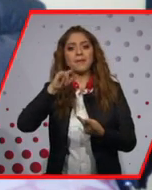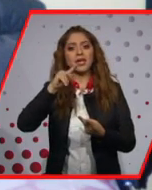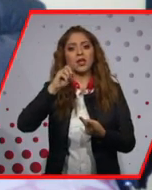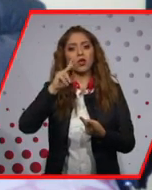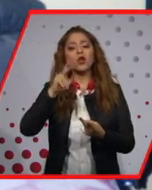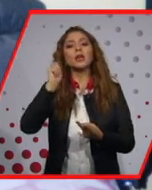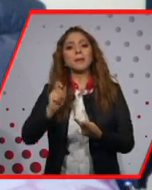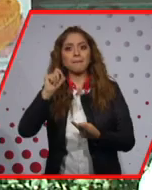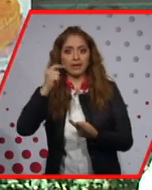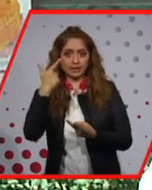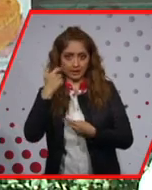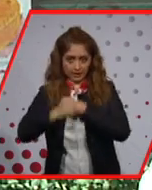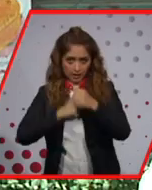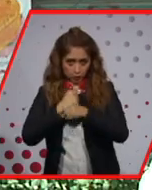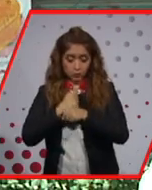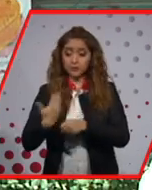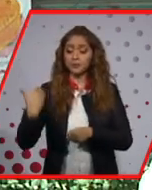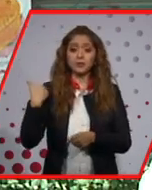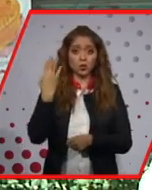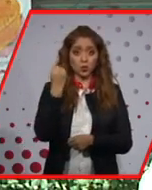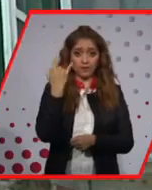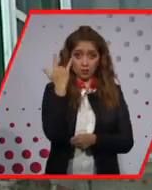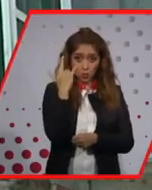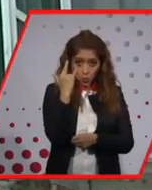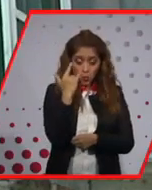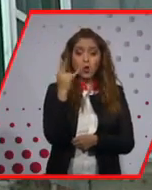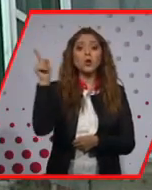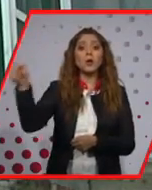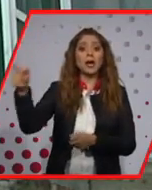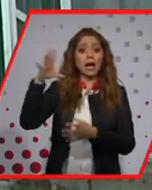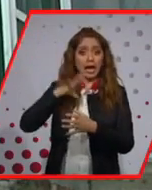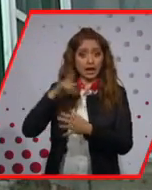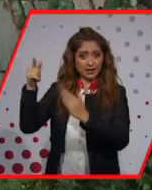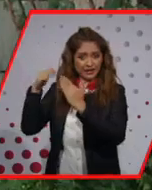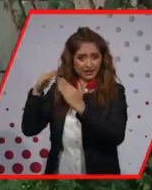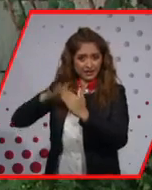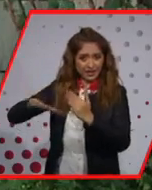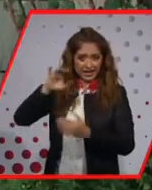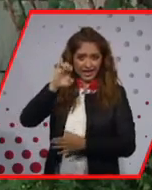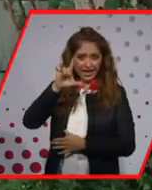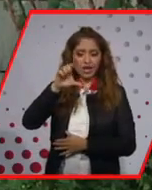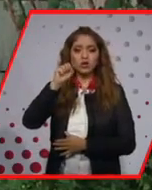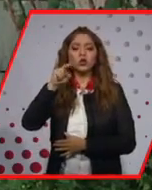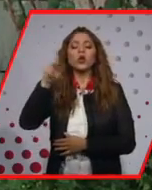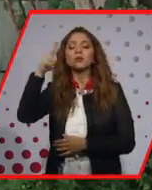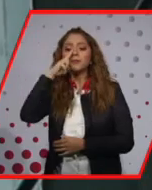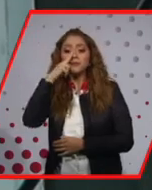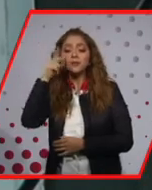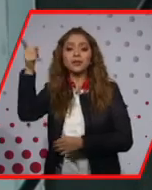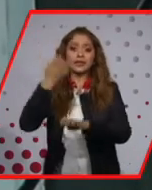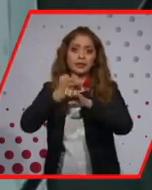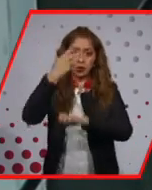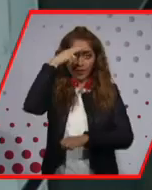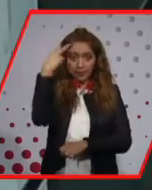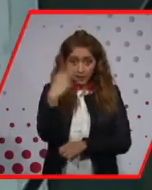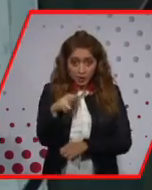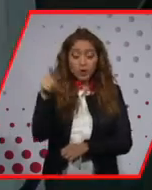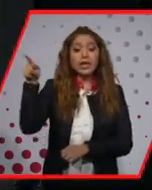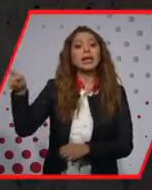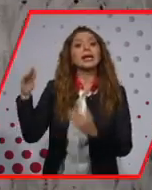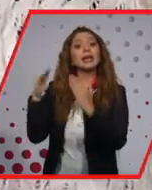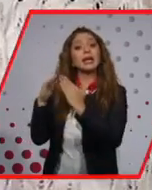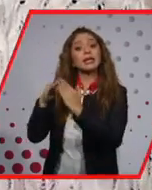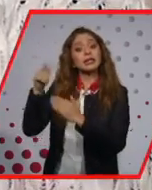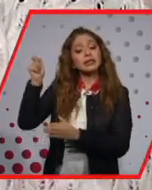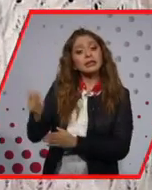Ortiz, de 27. El pasado 9 de julio se encontraban en este domicilio de la Colonia El Sol, en Ciudad Nezahualcóyotl, del Estado de México. Es la casa de